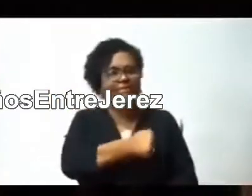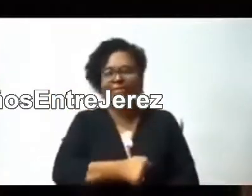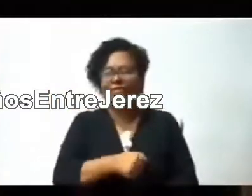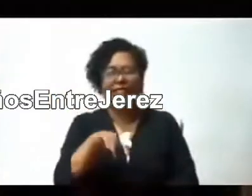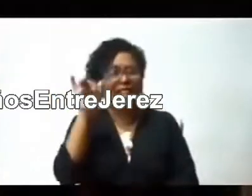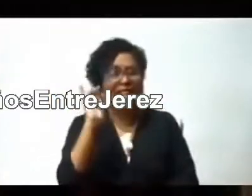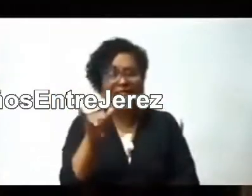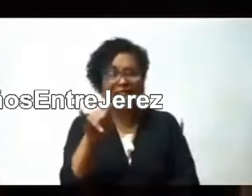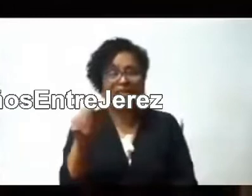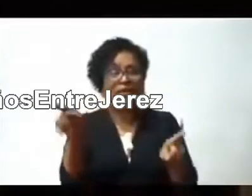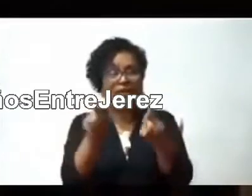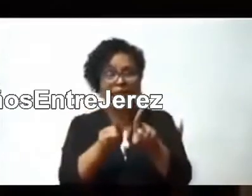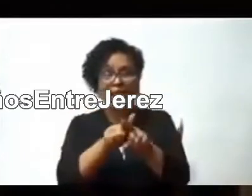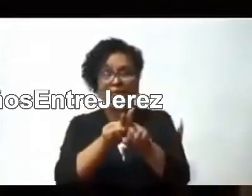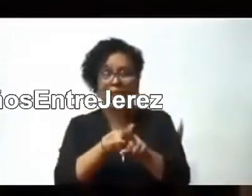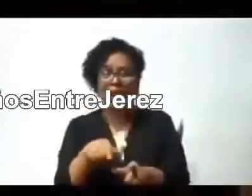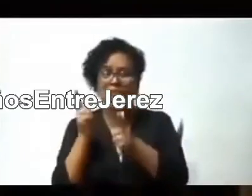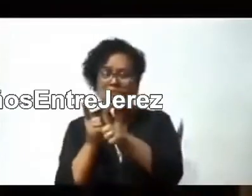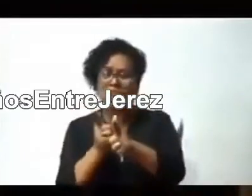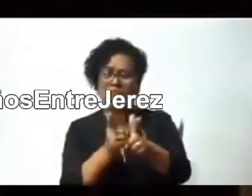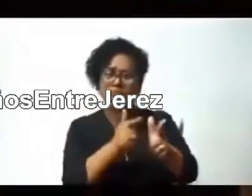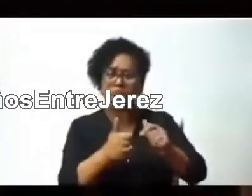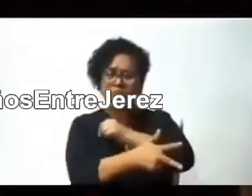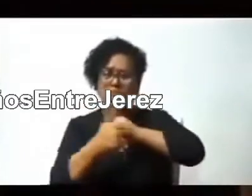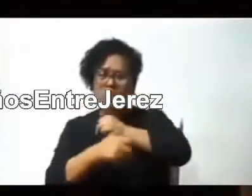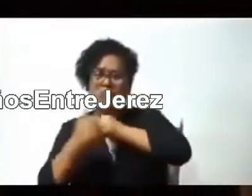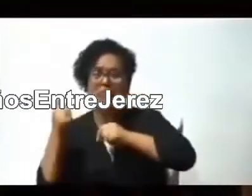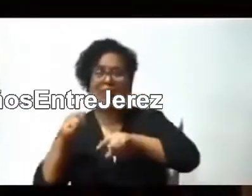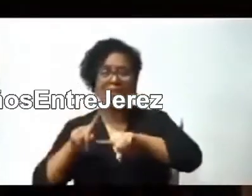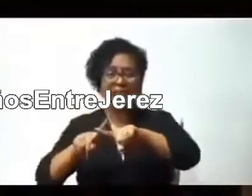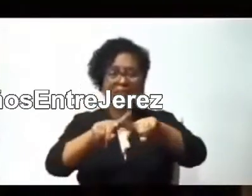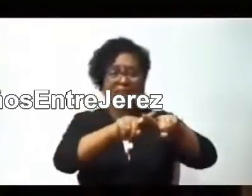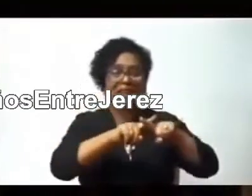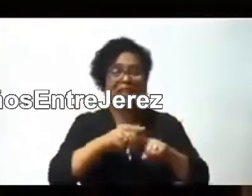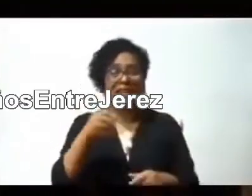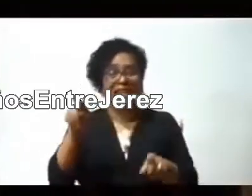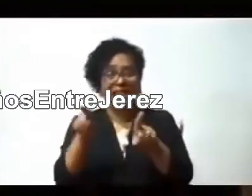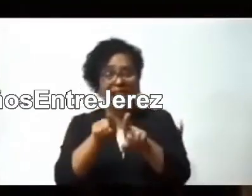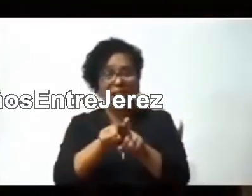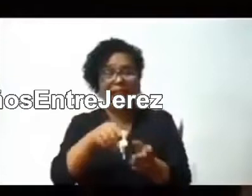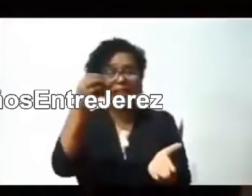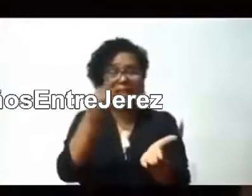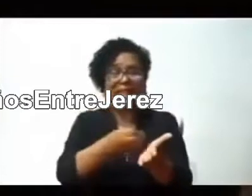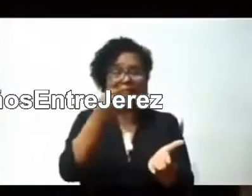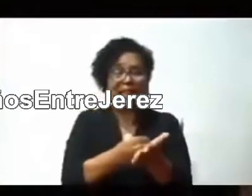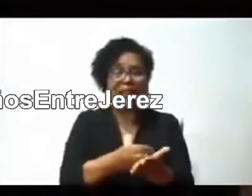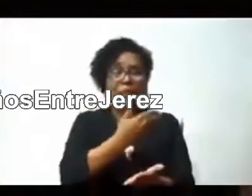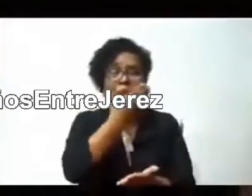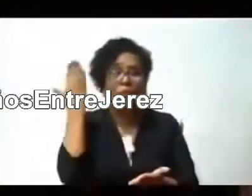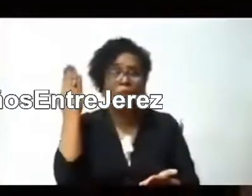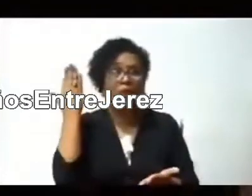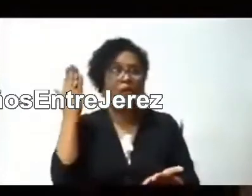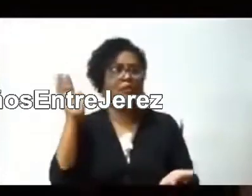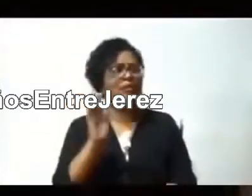y sumado al alto costo de la vida, la educación y la salud son los dos temas donde República Dominicana tiene que hacer una